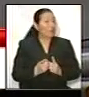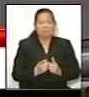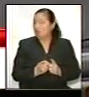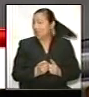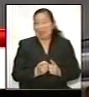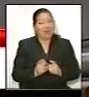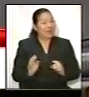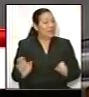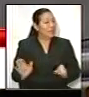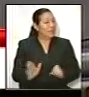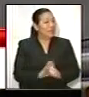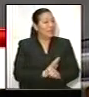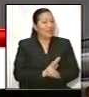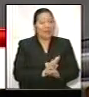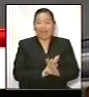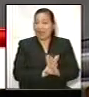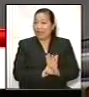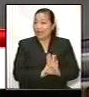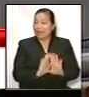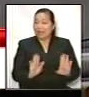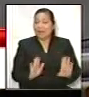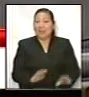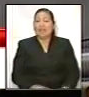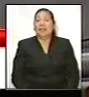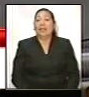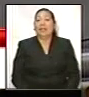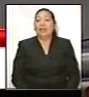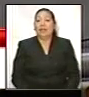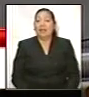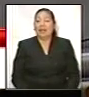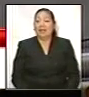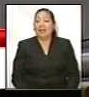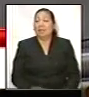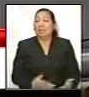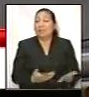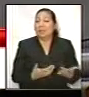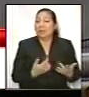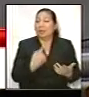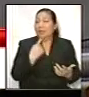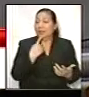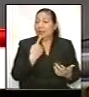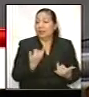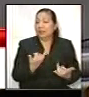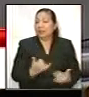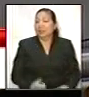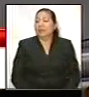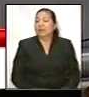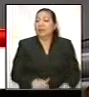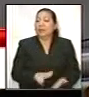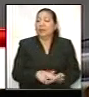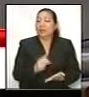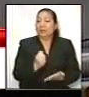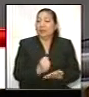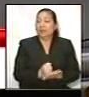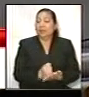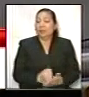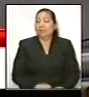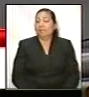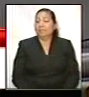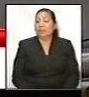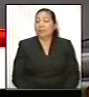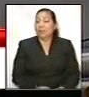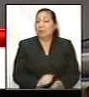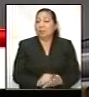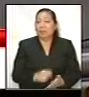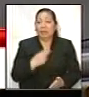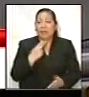modifica absolutamente en nada medular respecto a la aprobación que se hizo en el mes